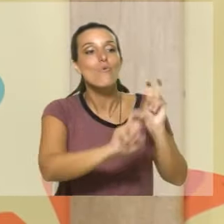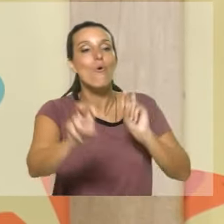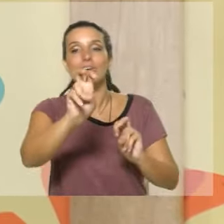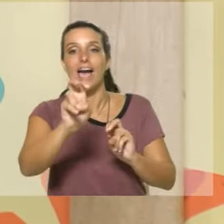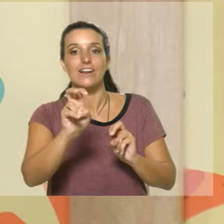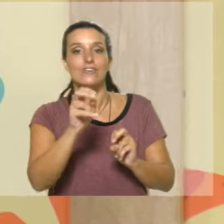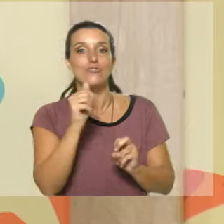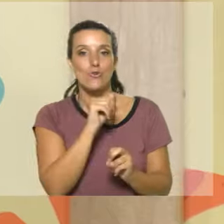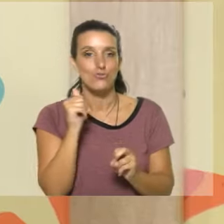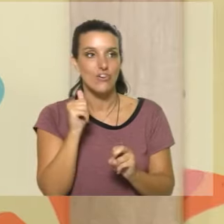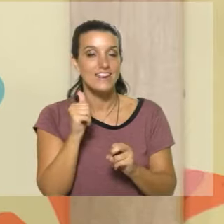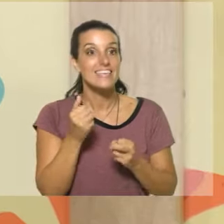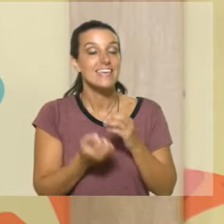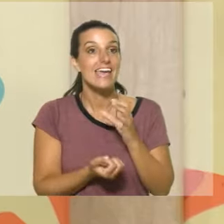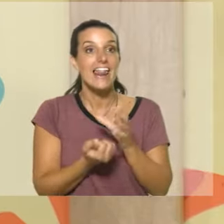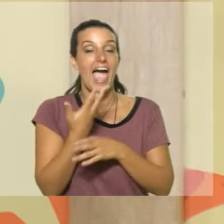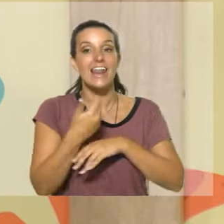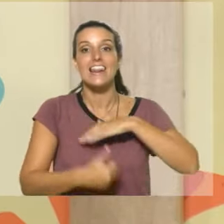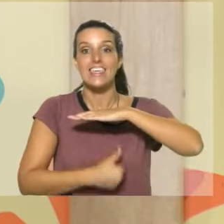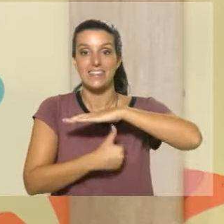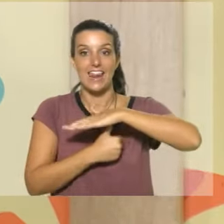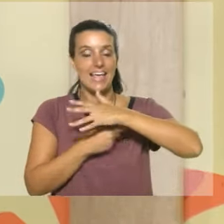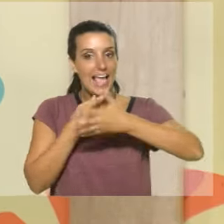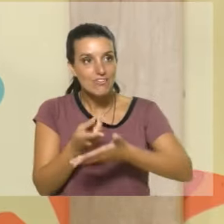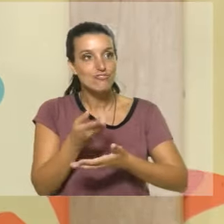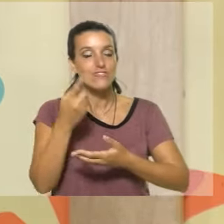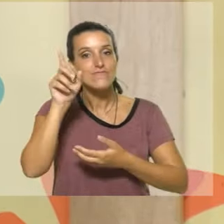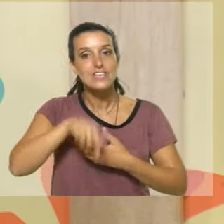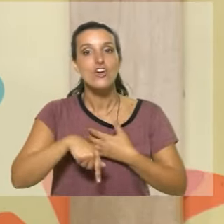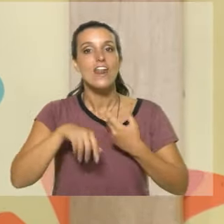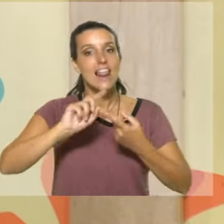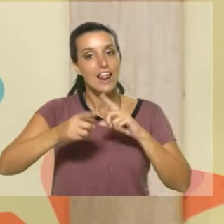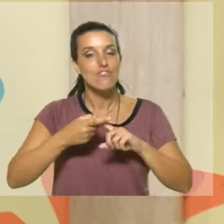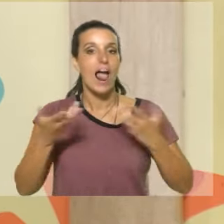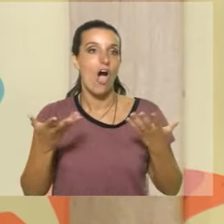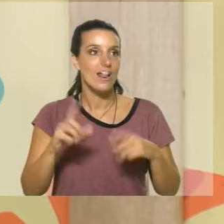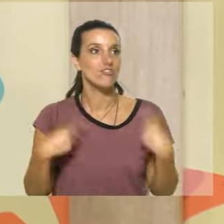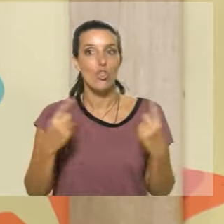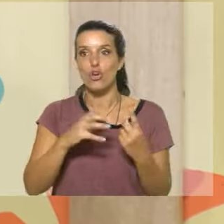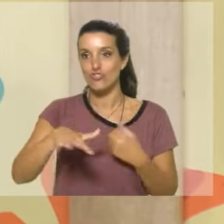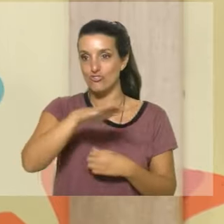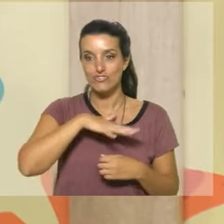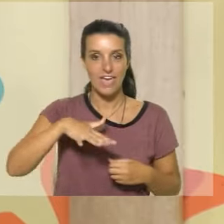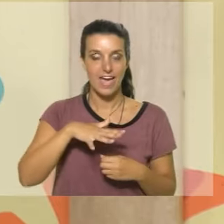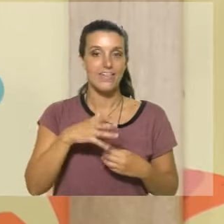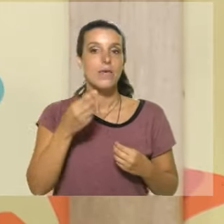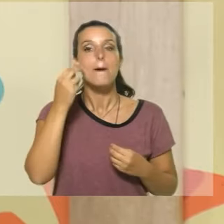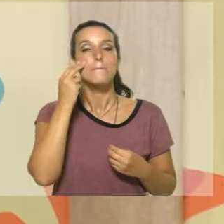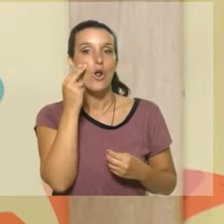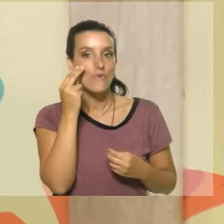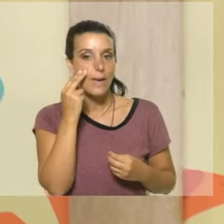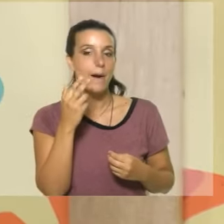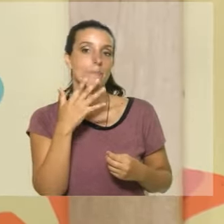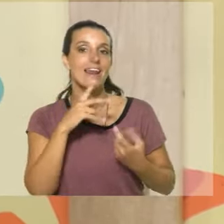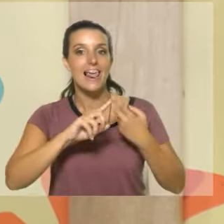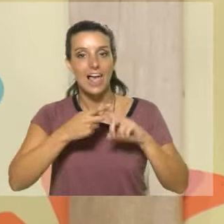líderes Entonces eso fue lo que me inspiró y relacionado con lo que estamos viendo en nuestra sociedad y que pasa en todas las sociedades de los problemas con